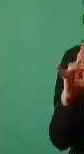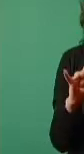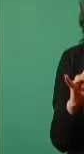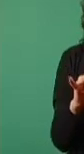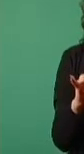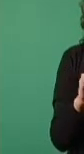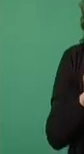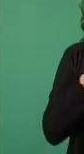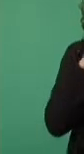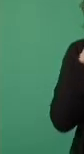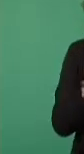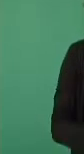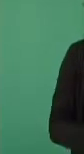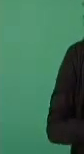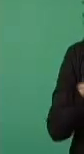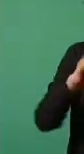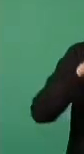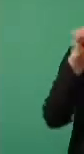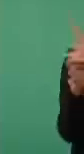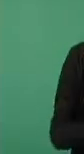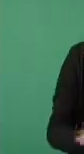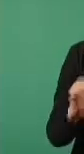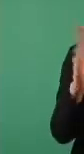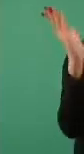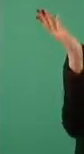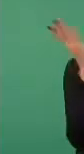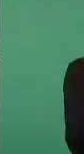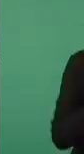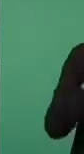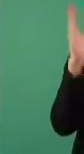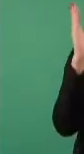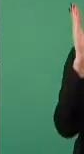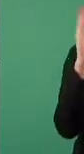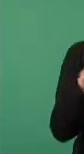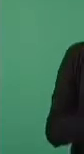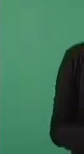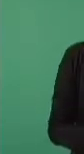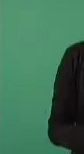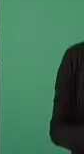engrandeciendo a México. Entonces,